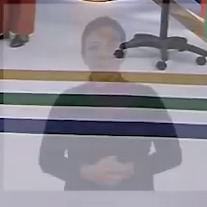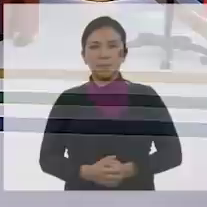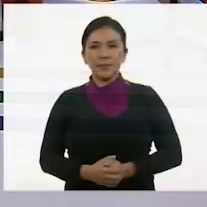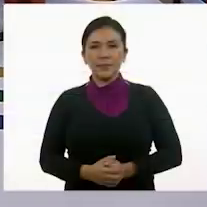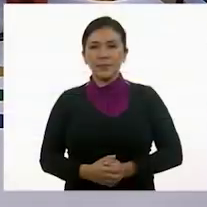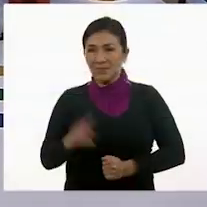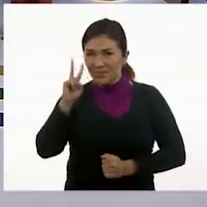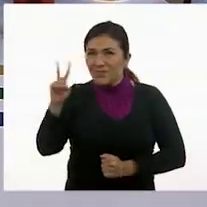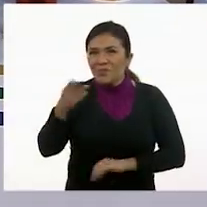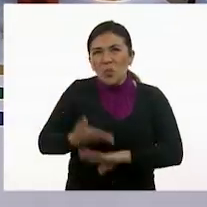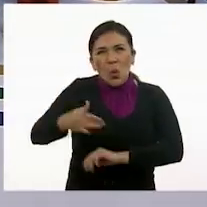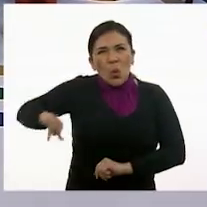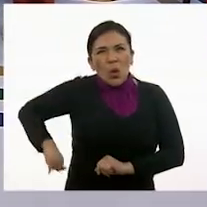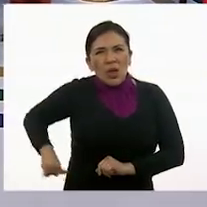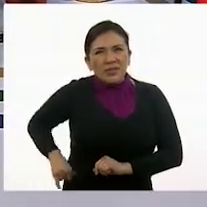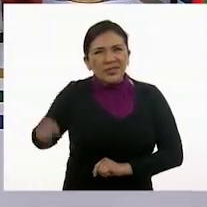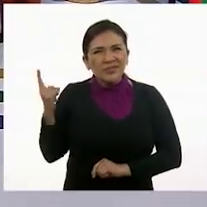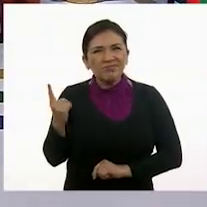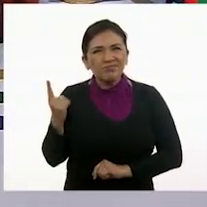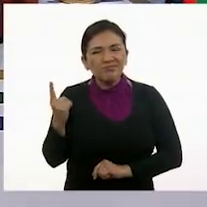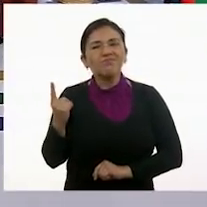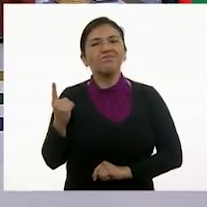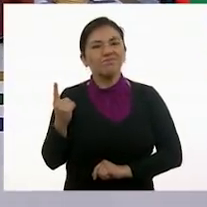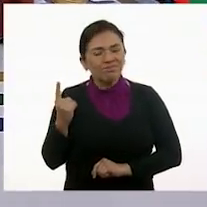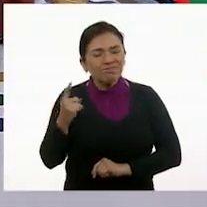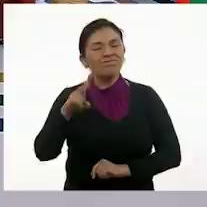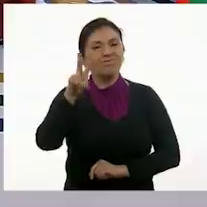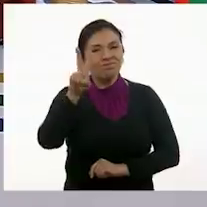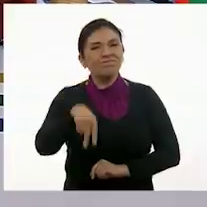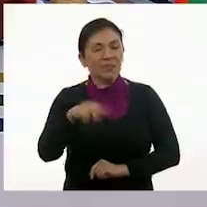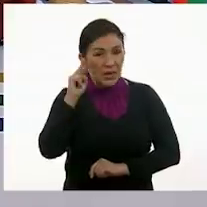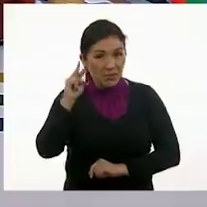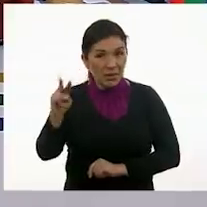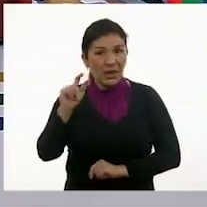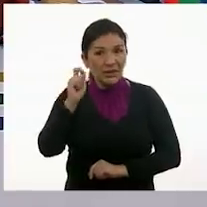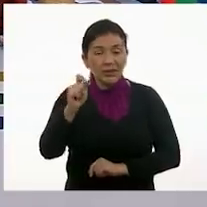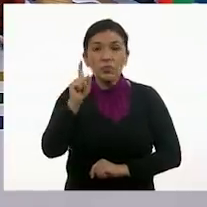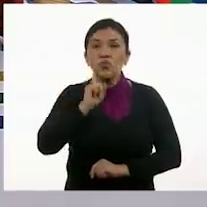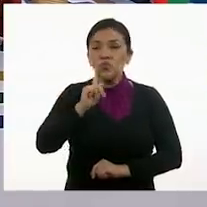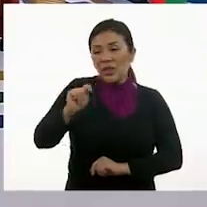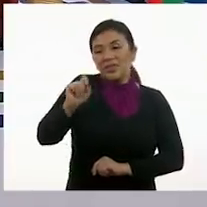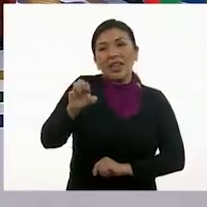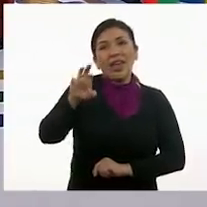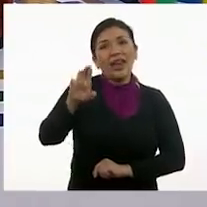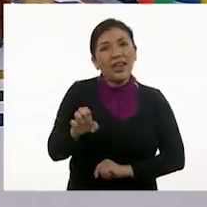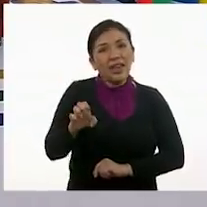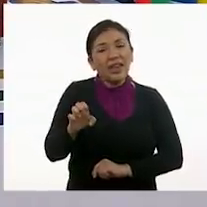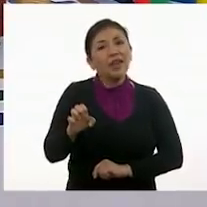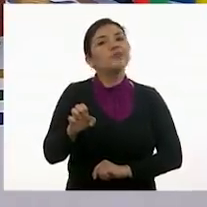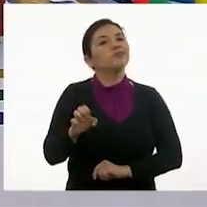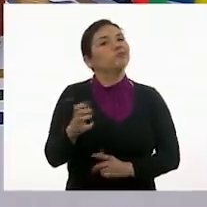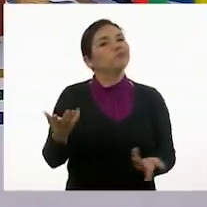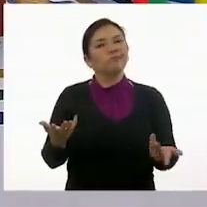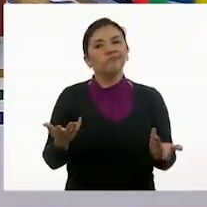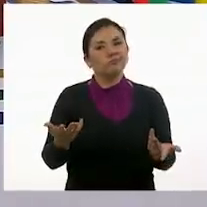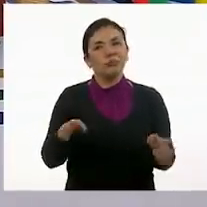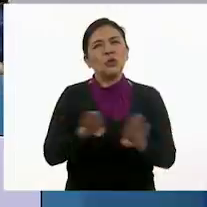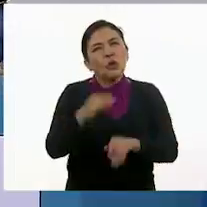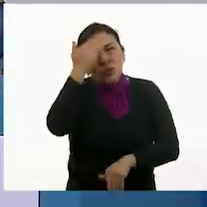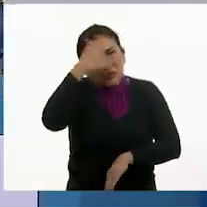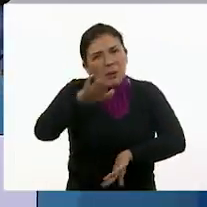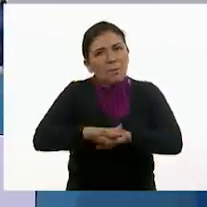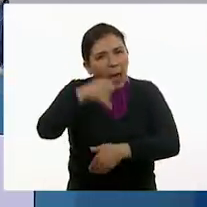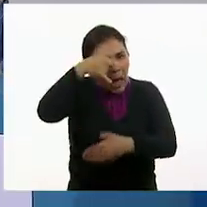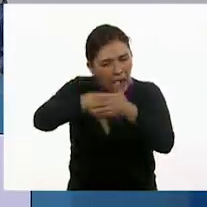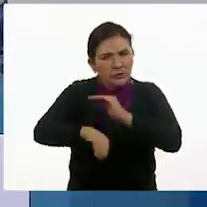¡Qué video tan interesante! Exacto, vimos acerca de Tere, ¿no? Sí, y sí, sí. Pues para saber un poquito